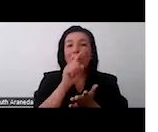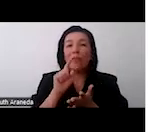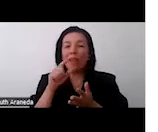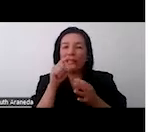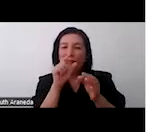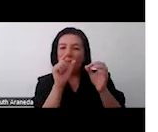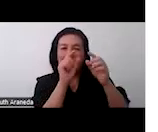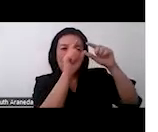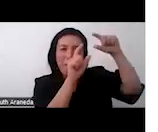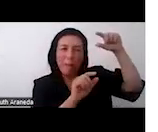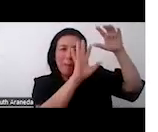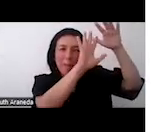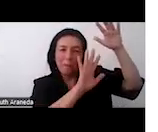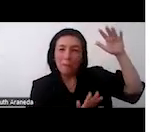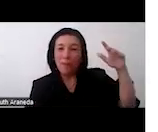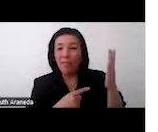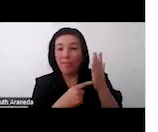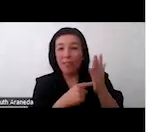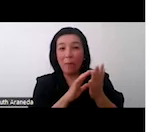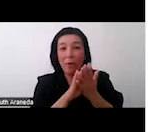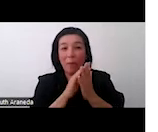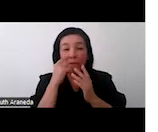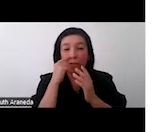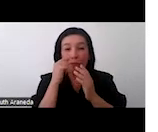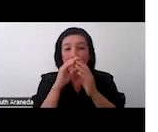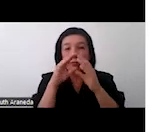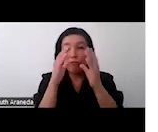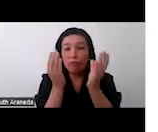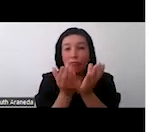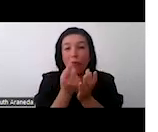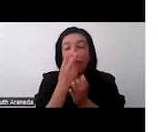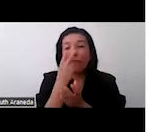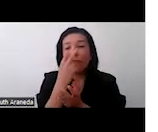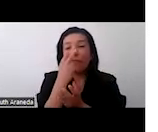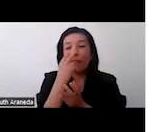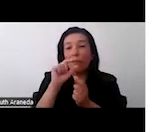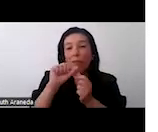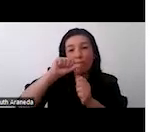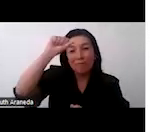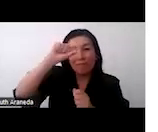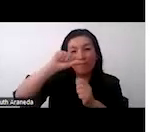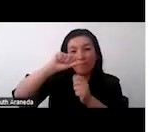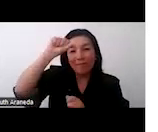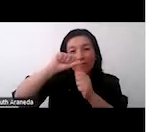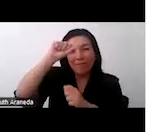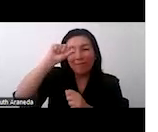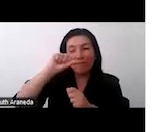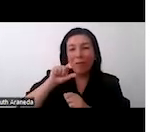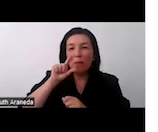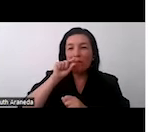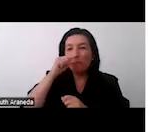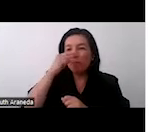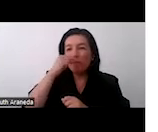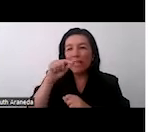técnica. Ya aquí, por ejemplo, en el canastero podemos ver que se ve su dimensión del ave, cómo